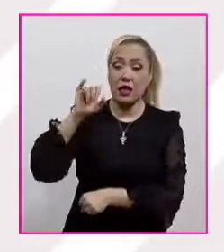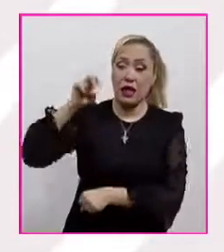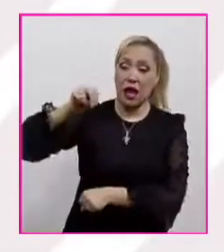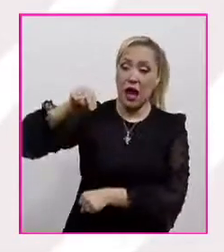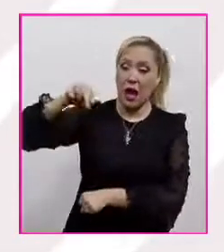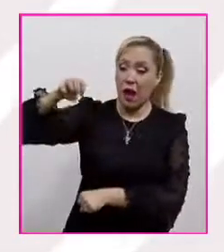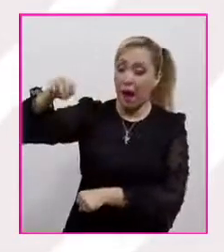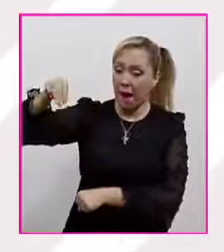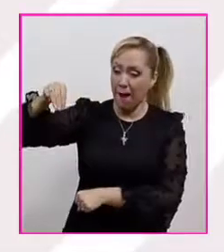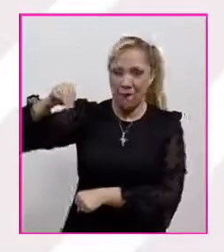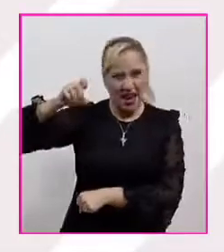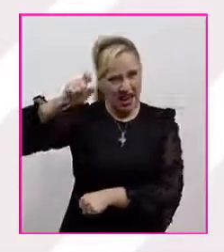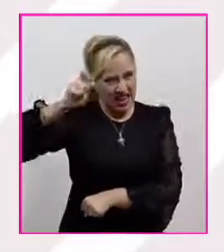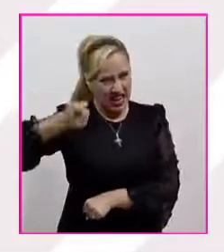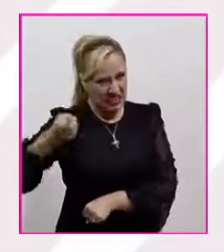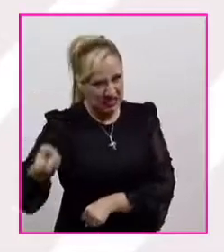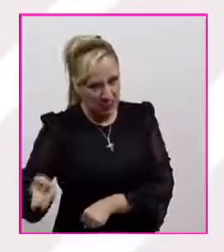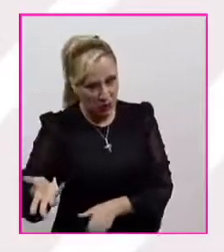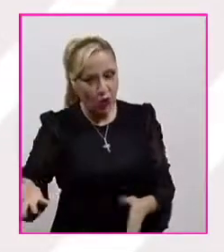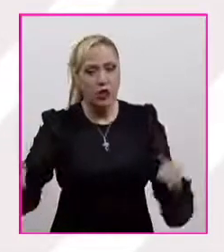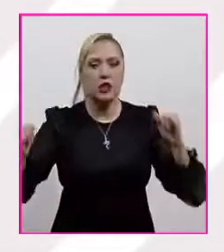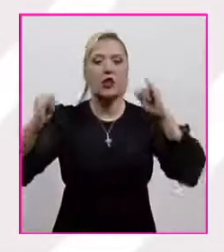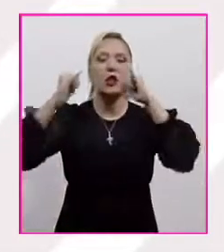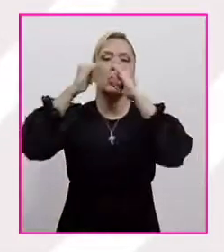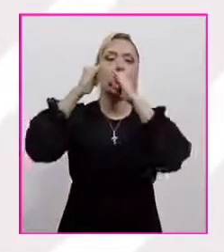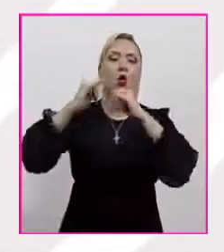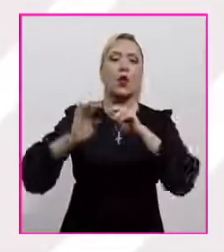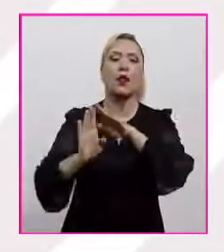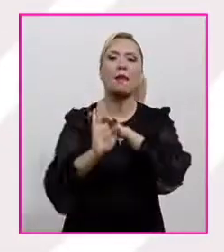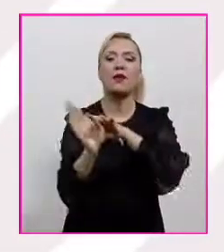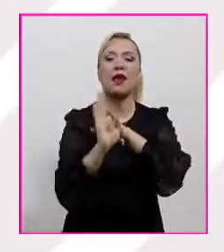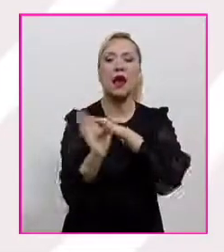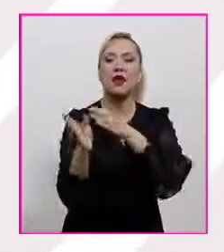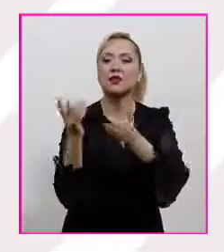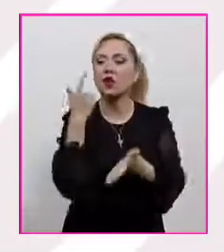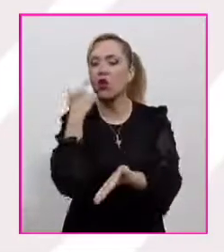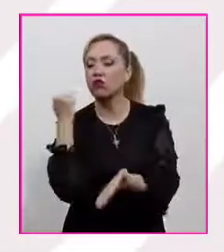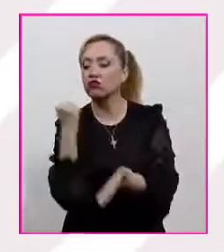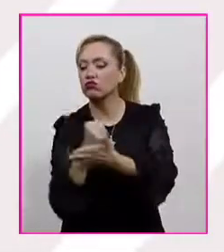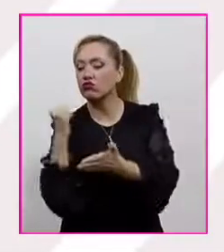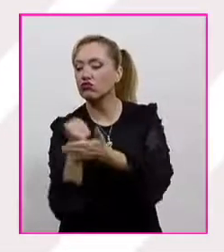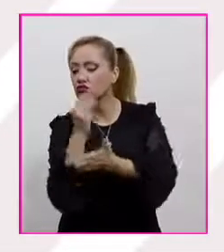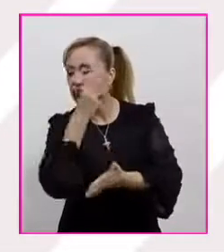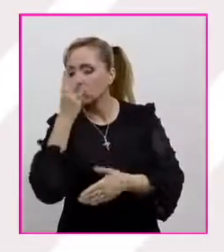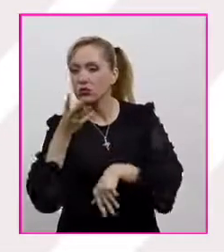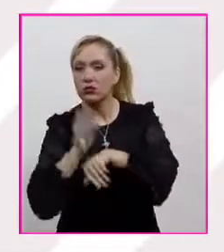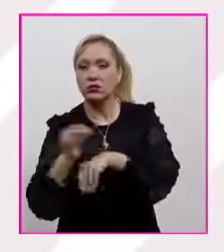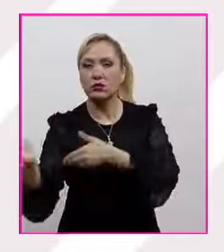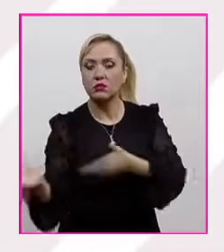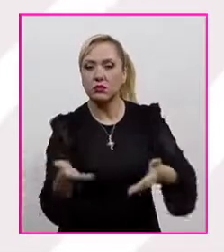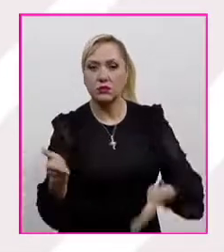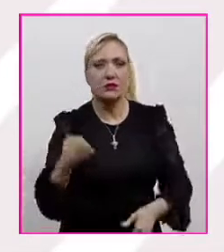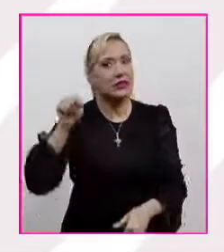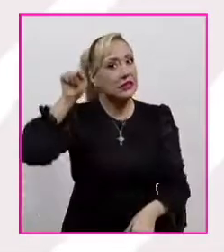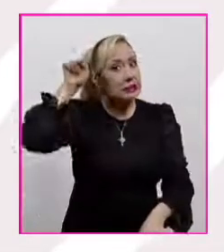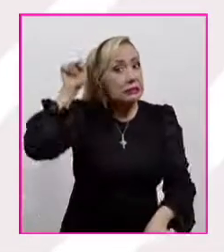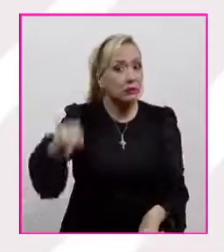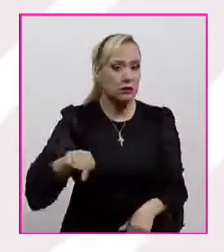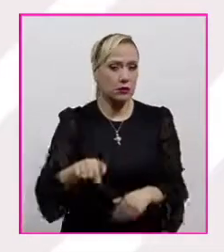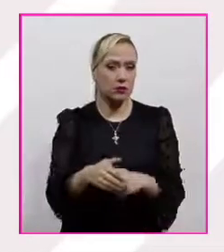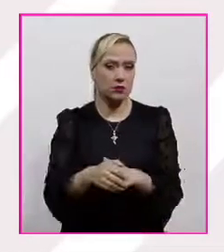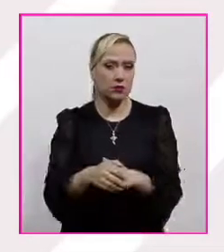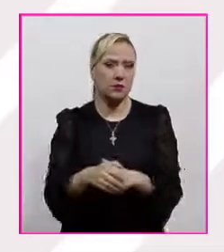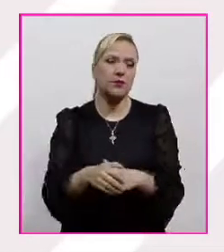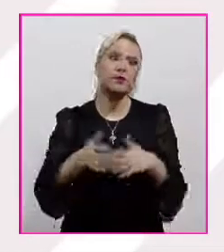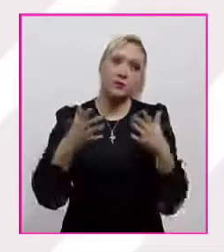¿Ha funcionado? ¿Ha tenido utilidad? Mira, es una guía que tiene una primera edición en